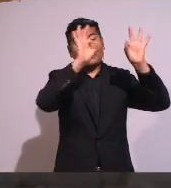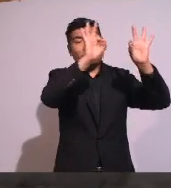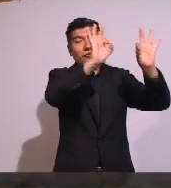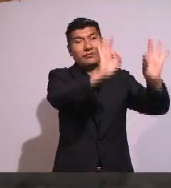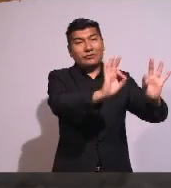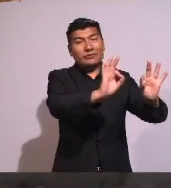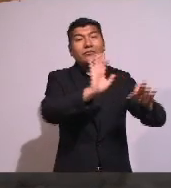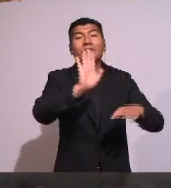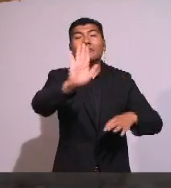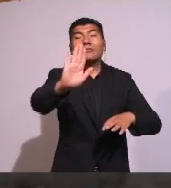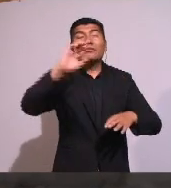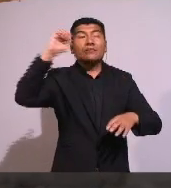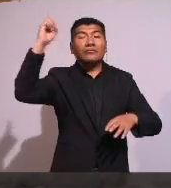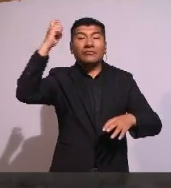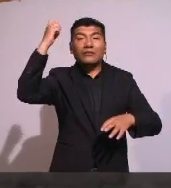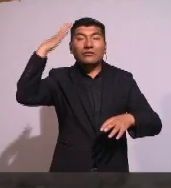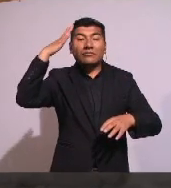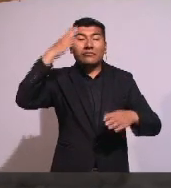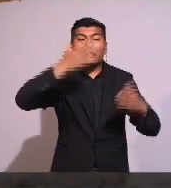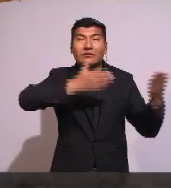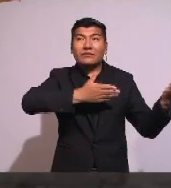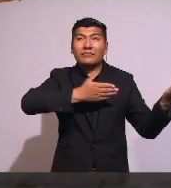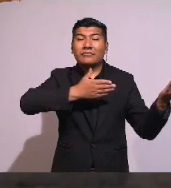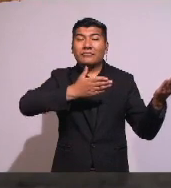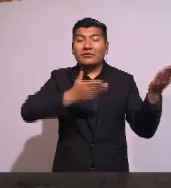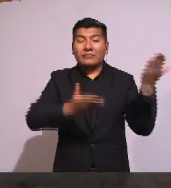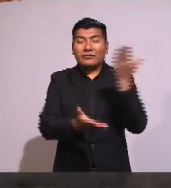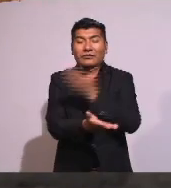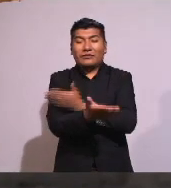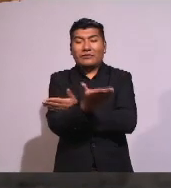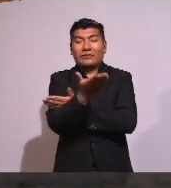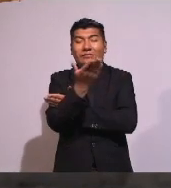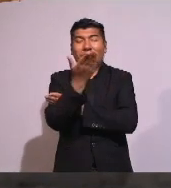Entonces tu luz se elevará como el amanecer.